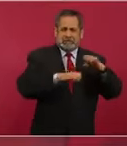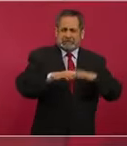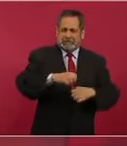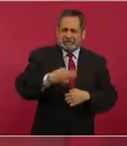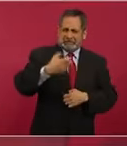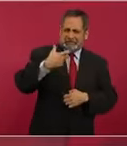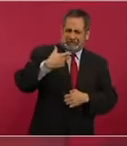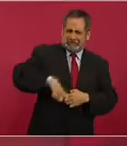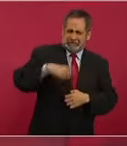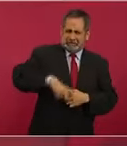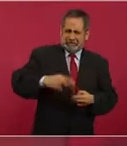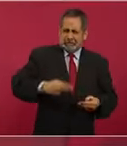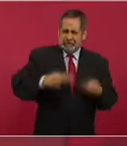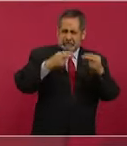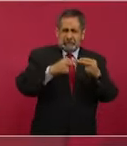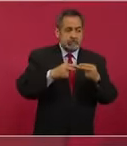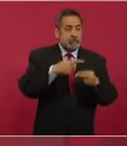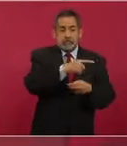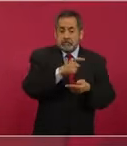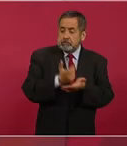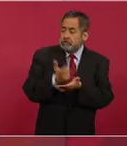financieras.